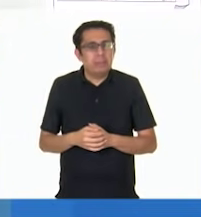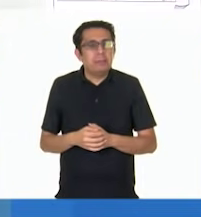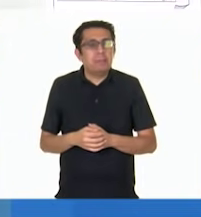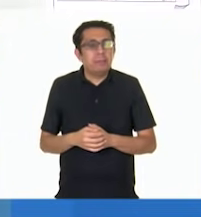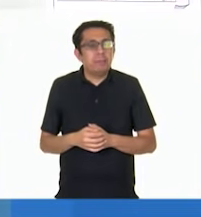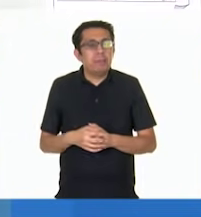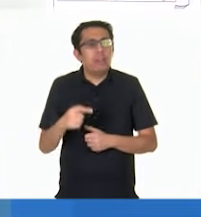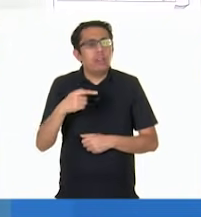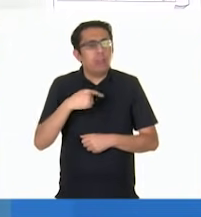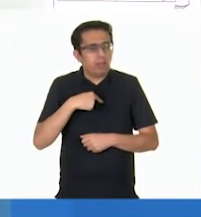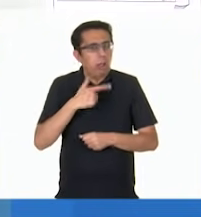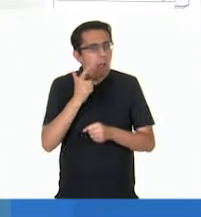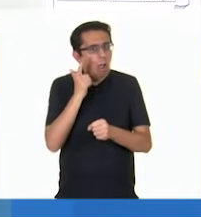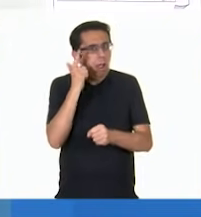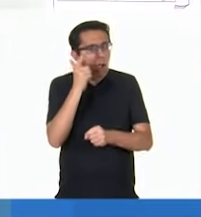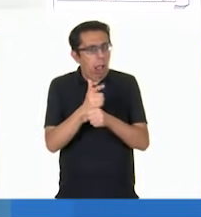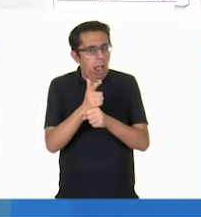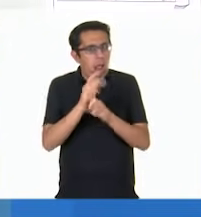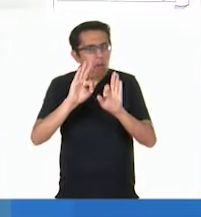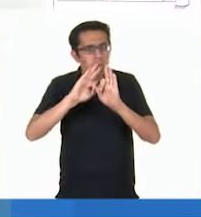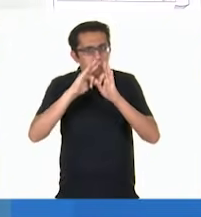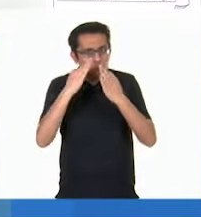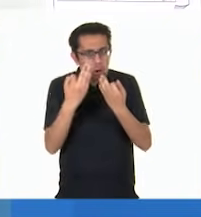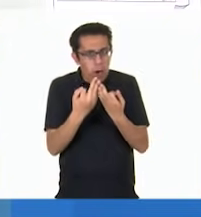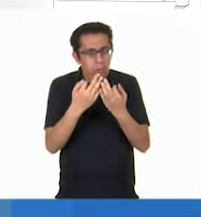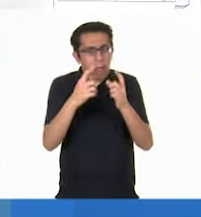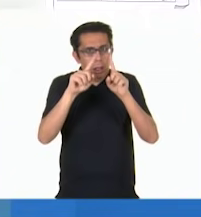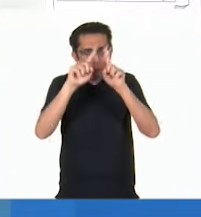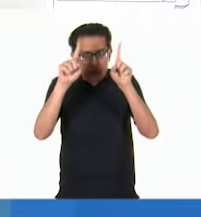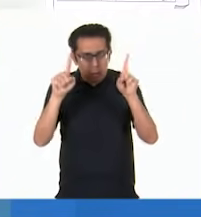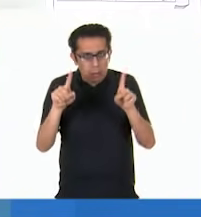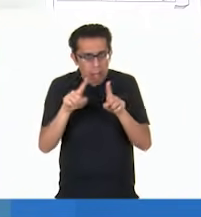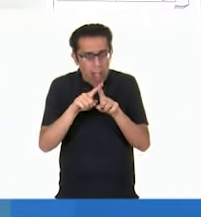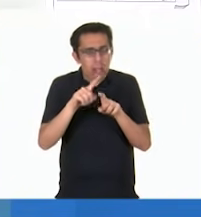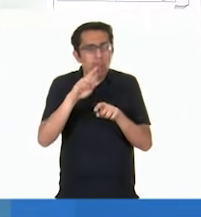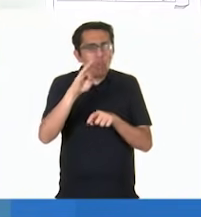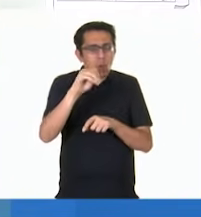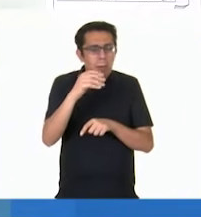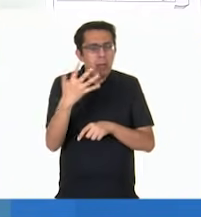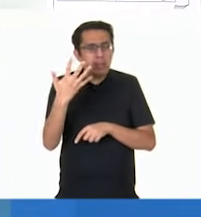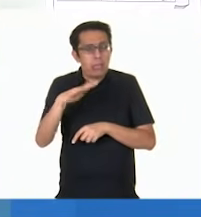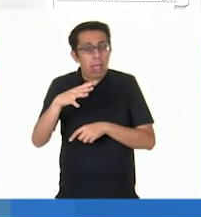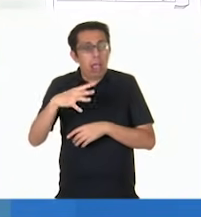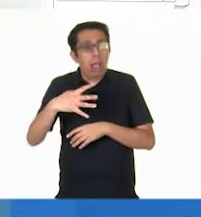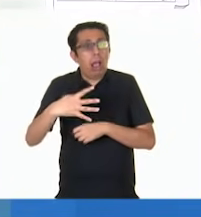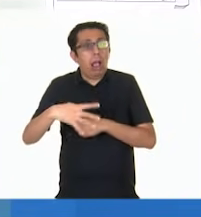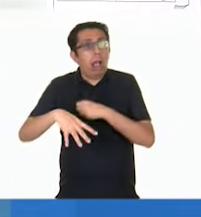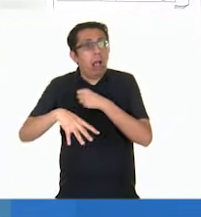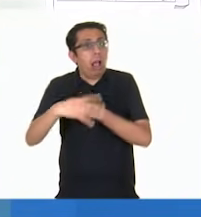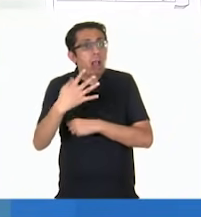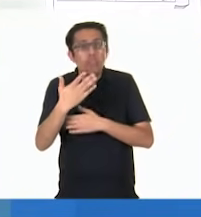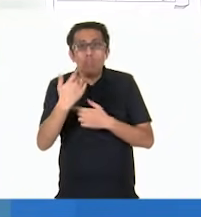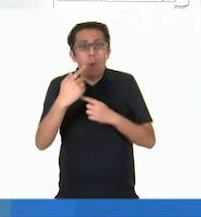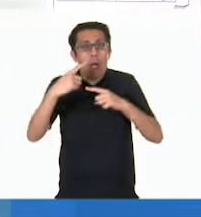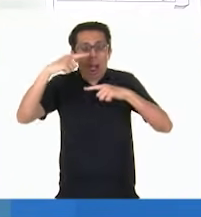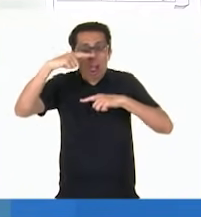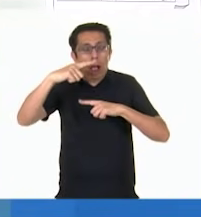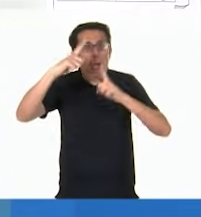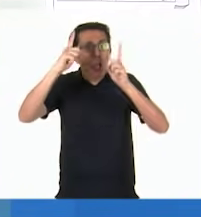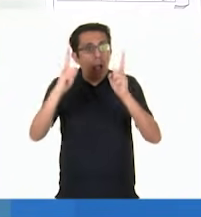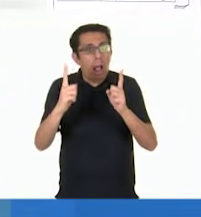Encontré que los cuadriláteros 9, 10 y 14 no tienen lados paralelos.